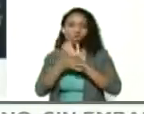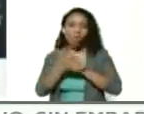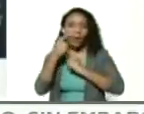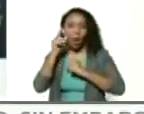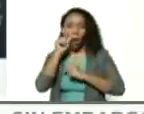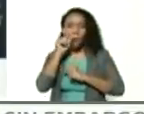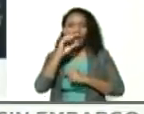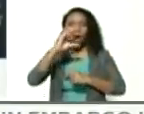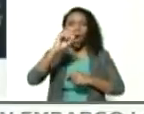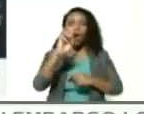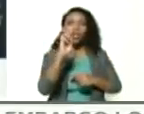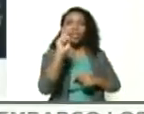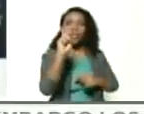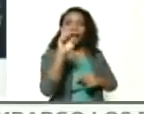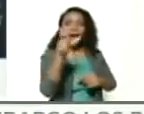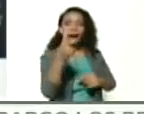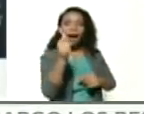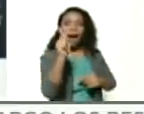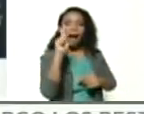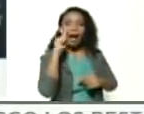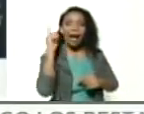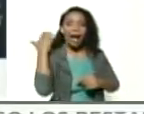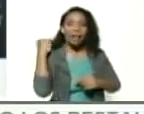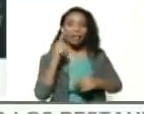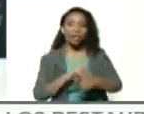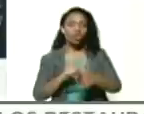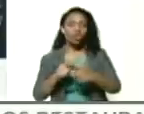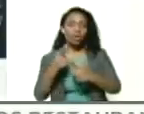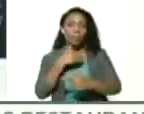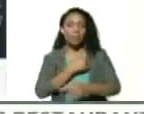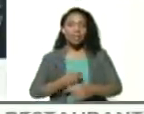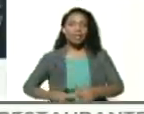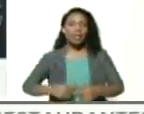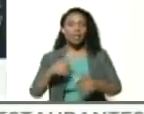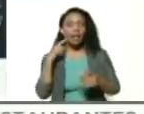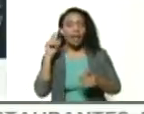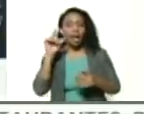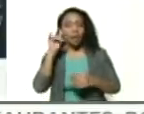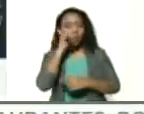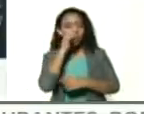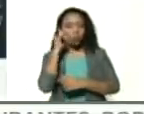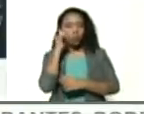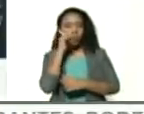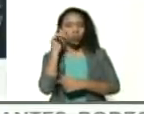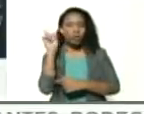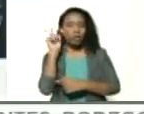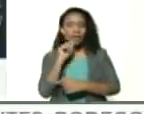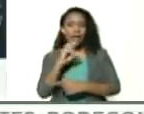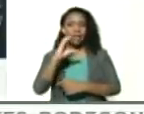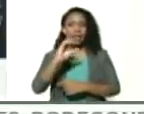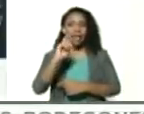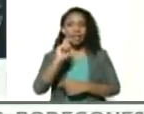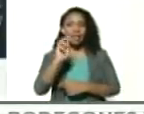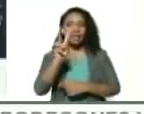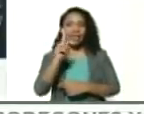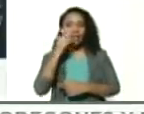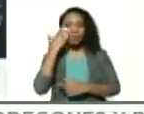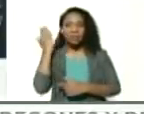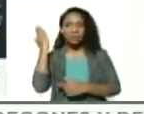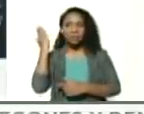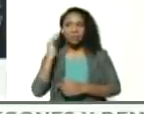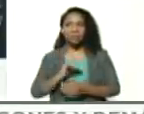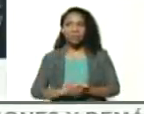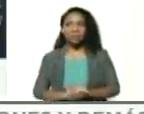Carlos Ortega, entonces presidente de la Confederación de Trabajadores de Venezuela, la CTV.